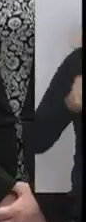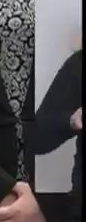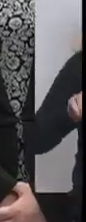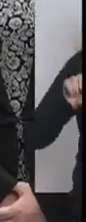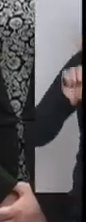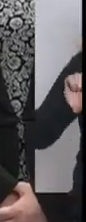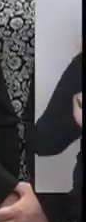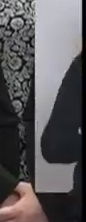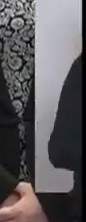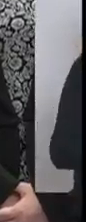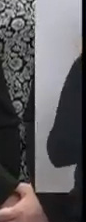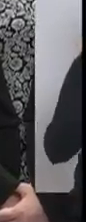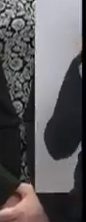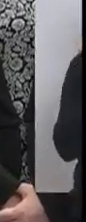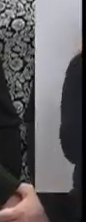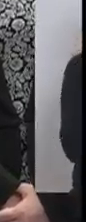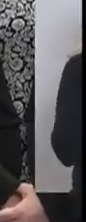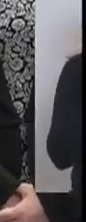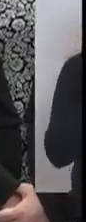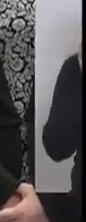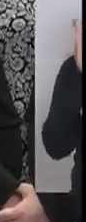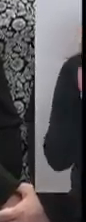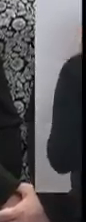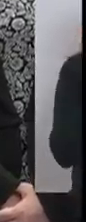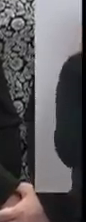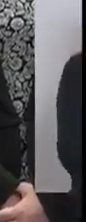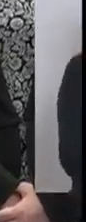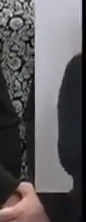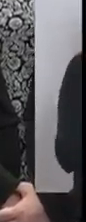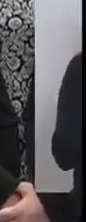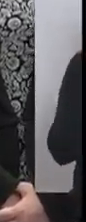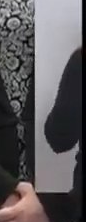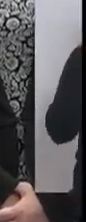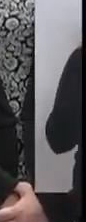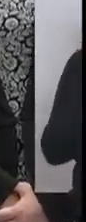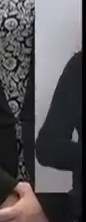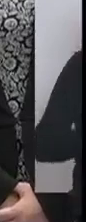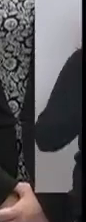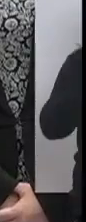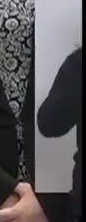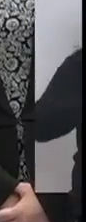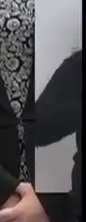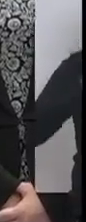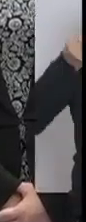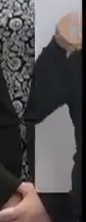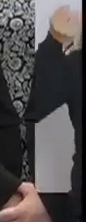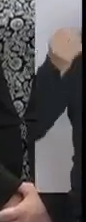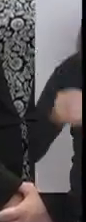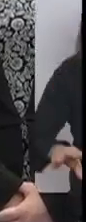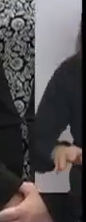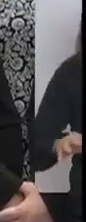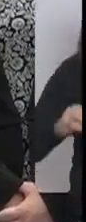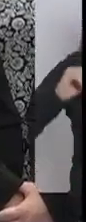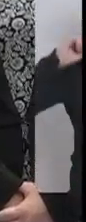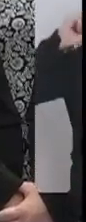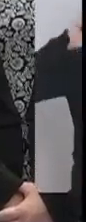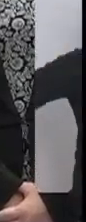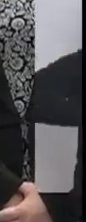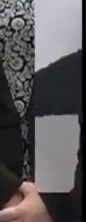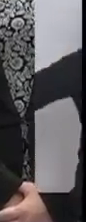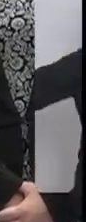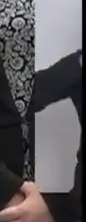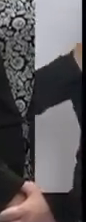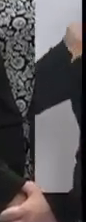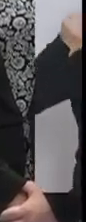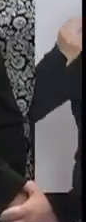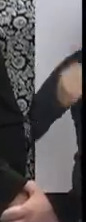ciudadanía chilena. ¿Cuál es el nivel de acceso a Internet? Diputado. ¿Cuál es el nivel de alfabetización digital? ¿Cuál es el nivel